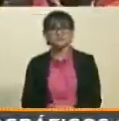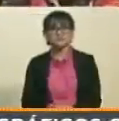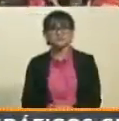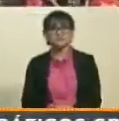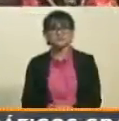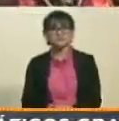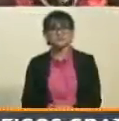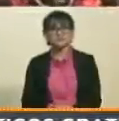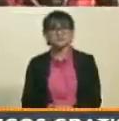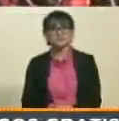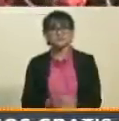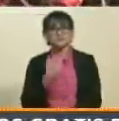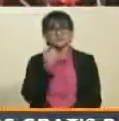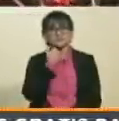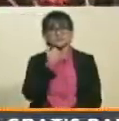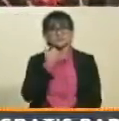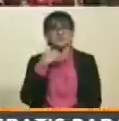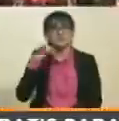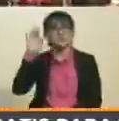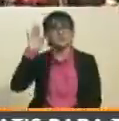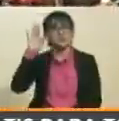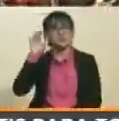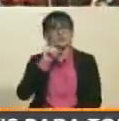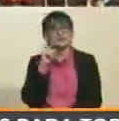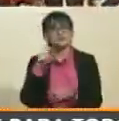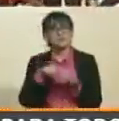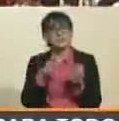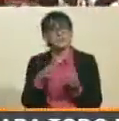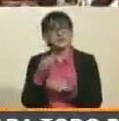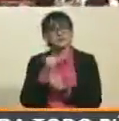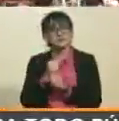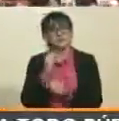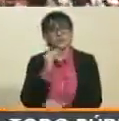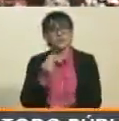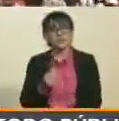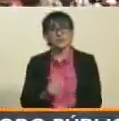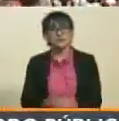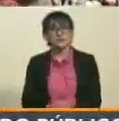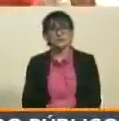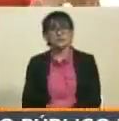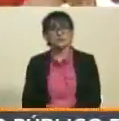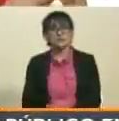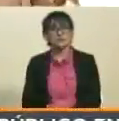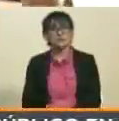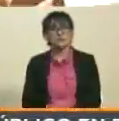Levanten la mano los que están incorporados al Plan Chamba Juvenil.